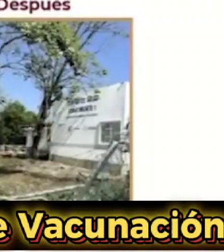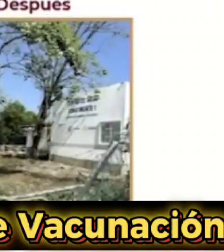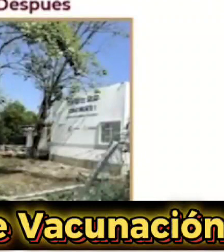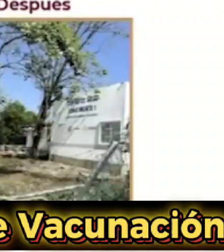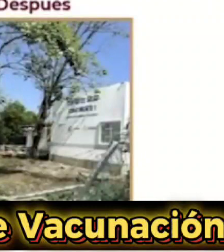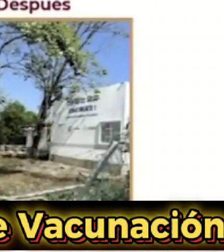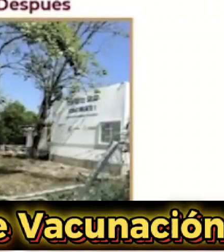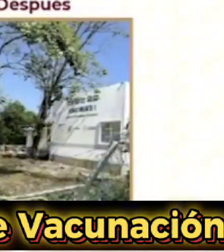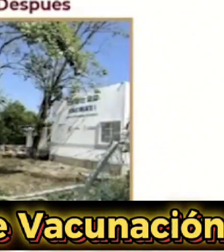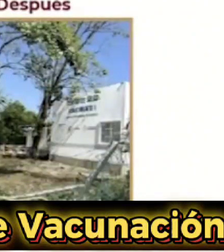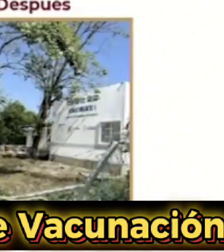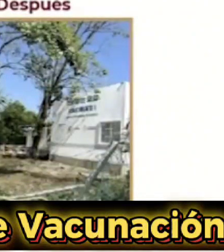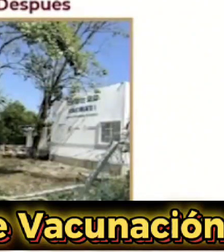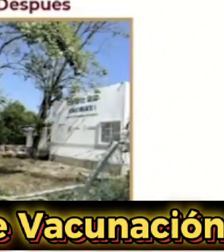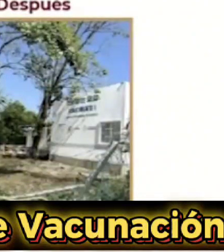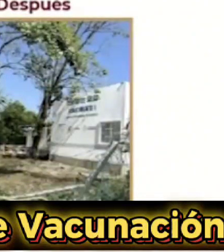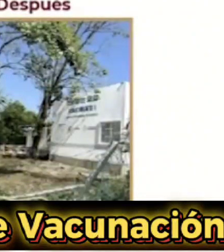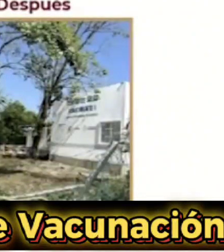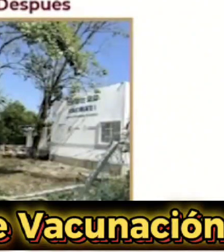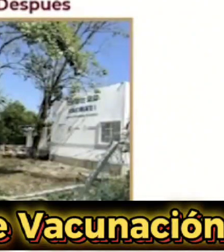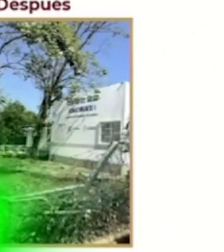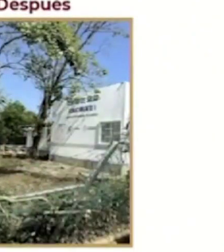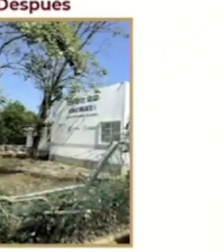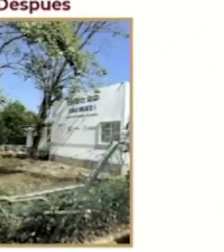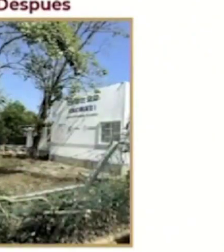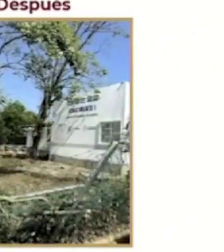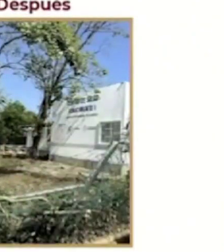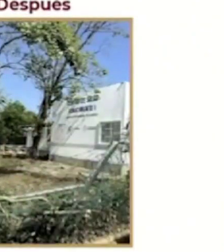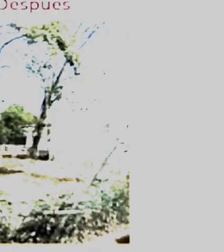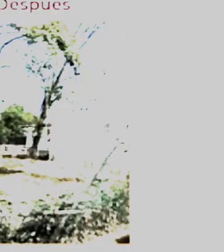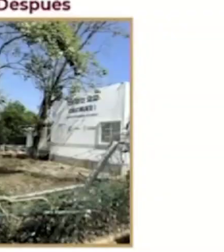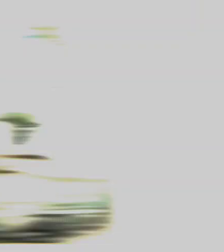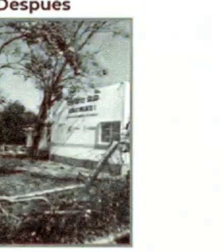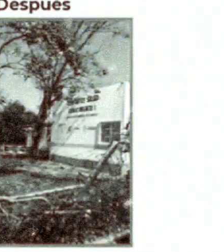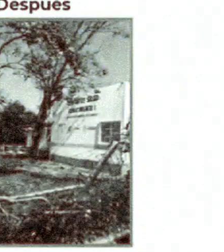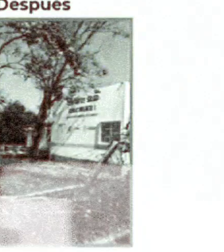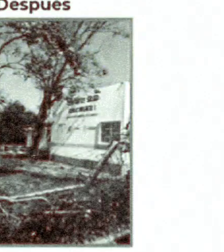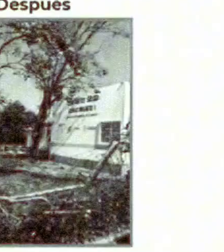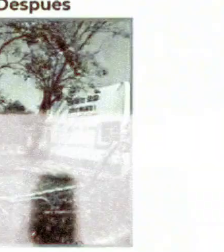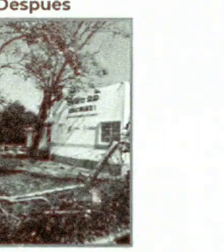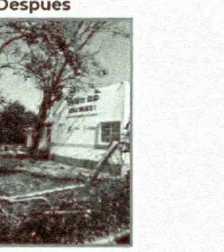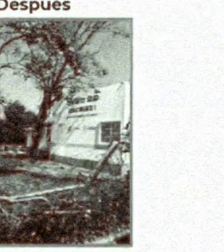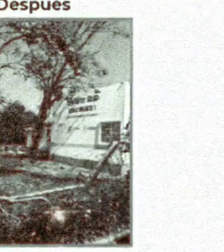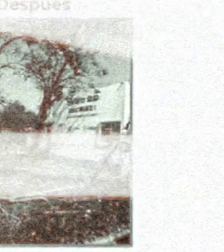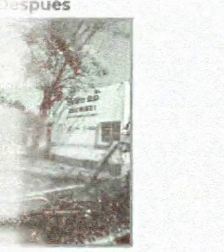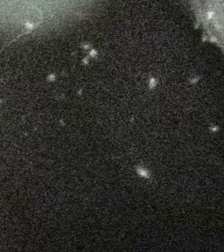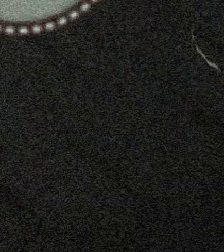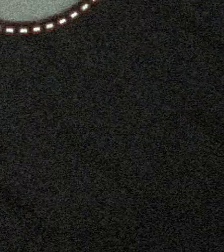70 voluntarios y después cómo quedó listo para su uso este centro de salud.